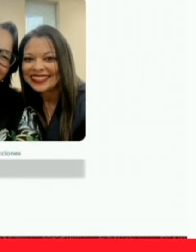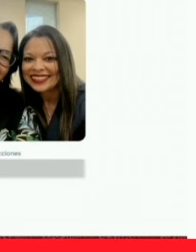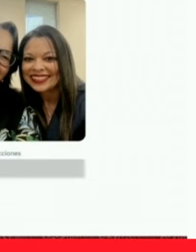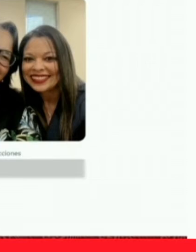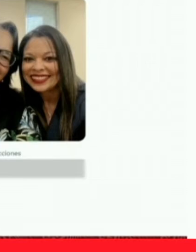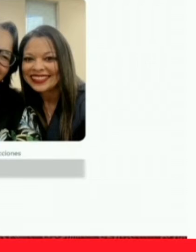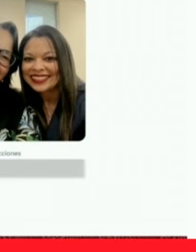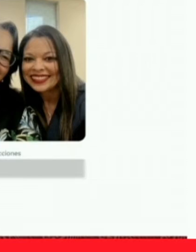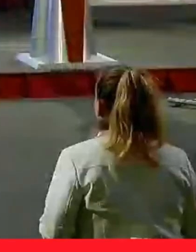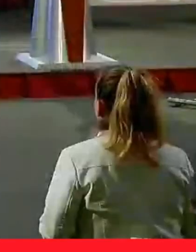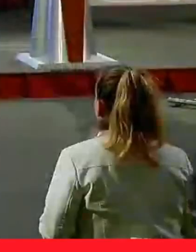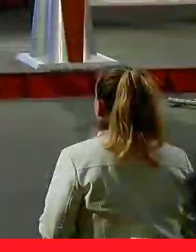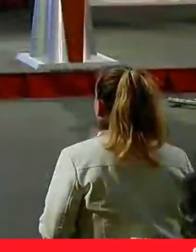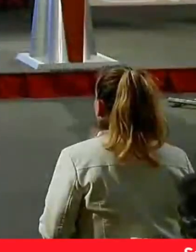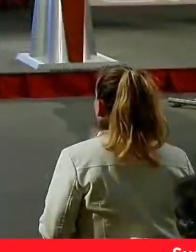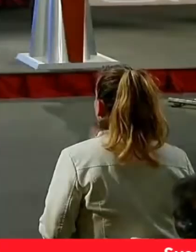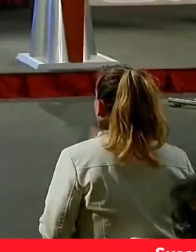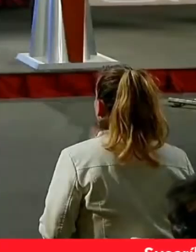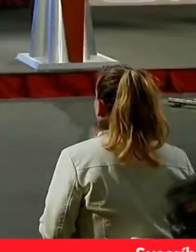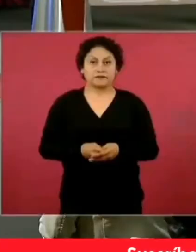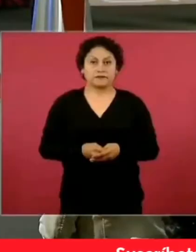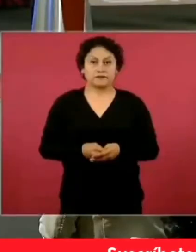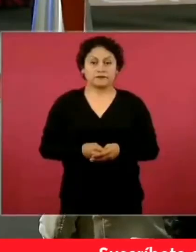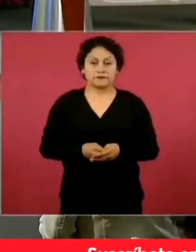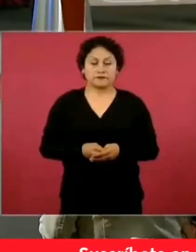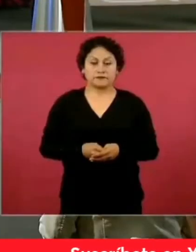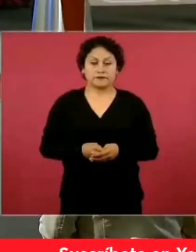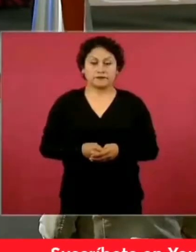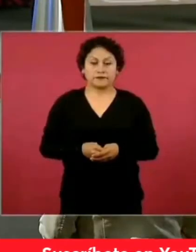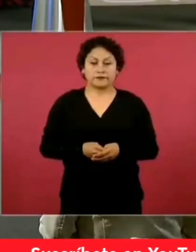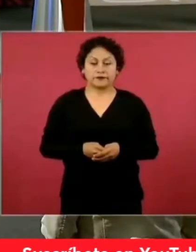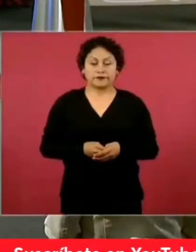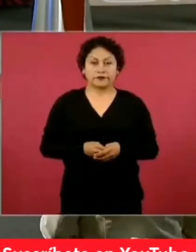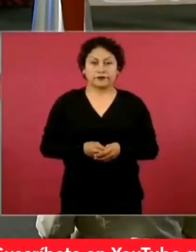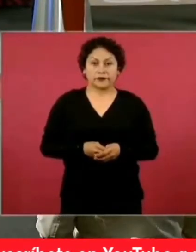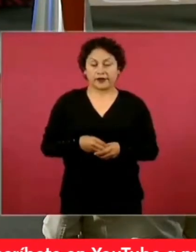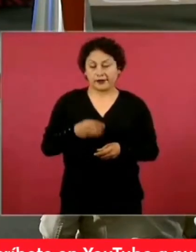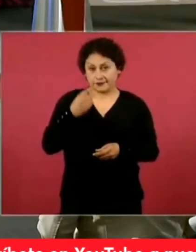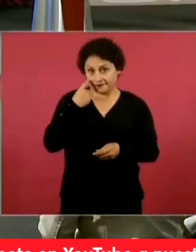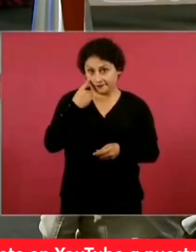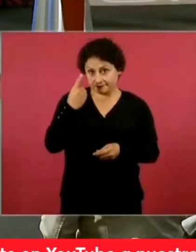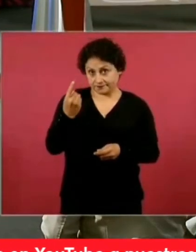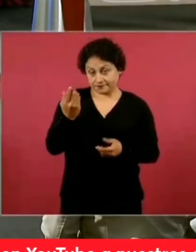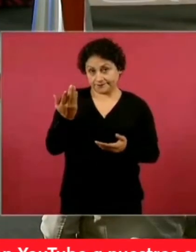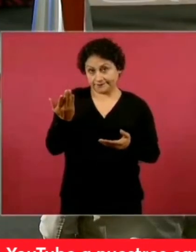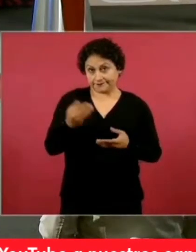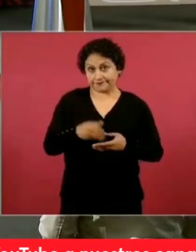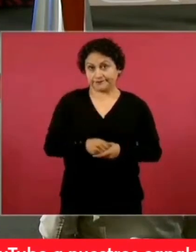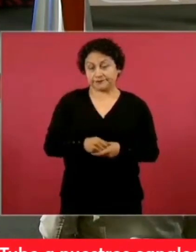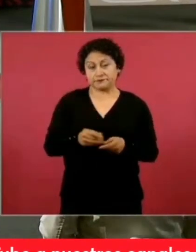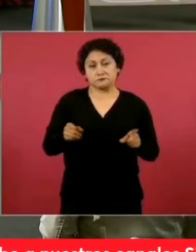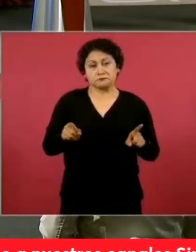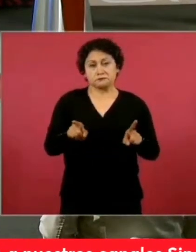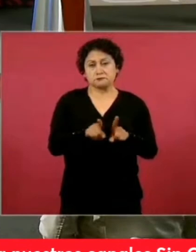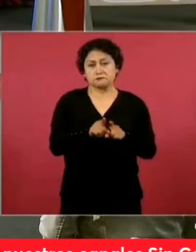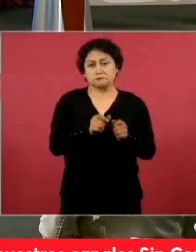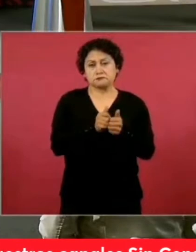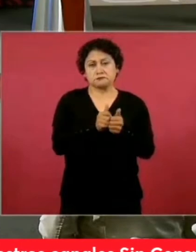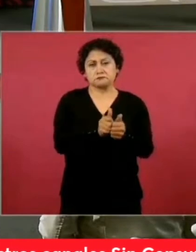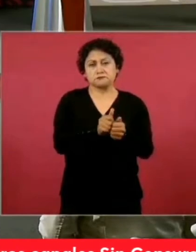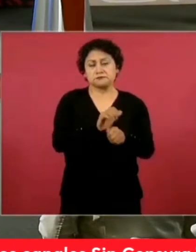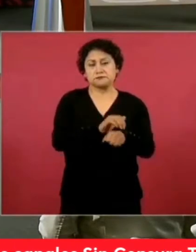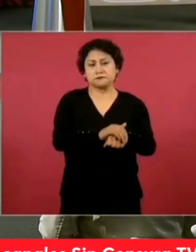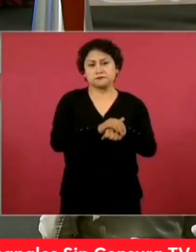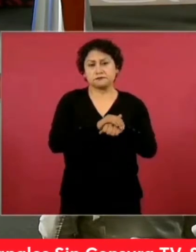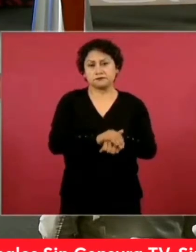jueza es muy cercana, aquí lo vamos a ver, miren nada más esto, a la ministra Norma Piña, como consta en sus